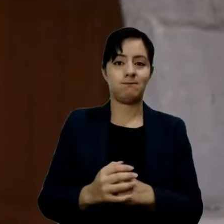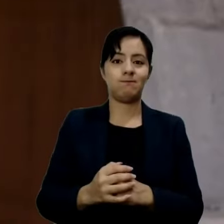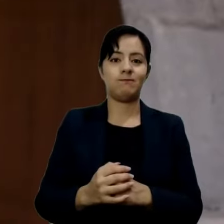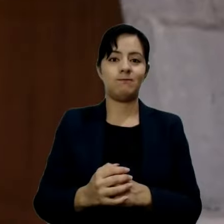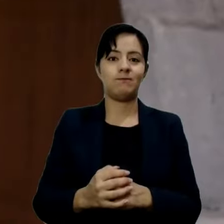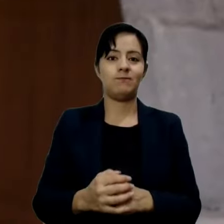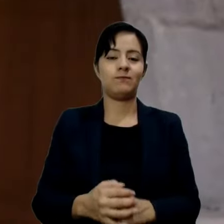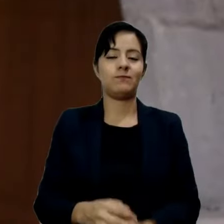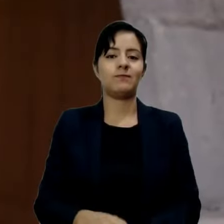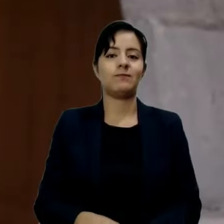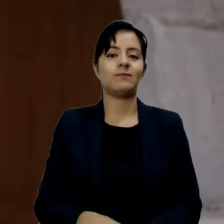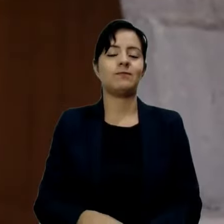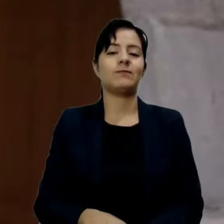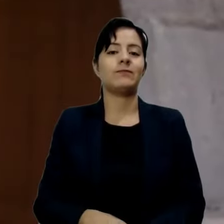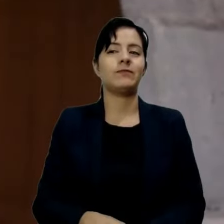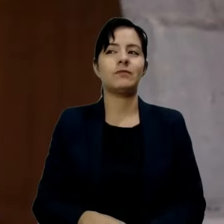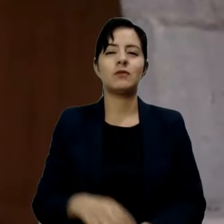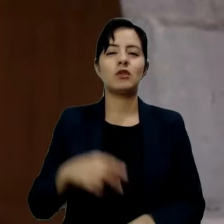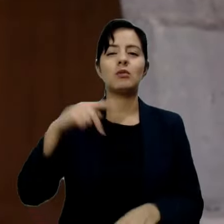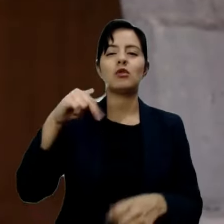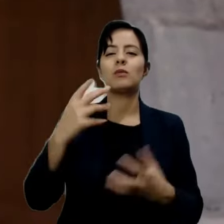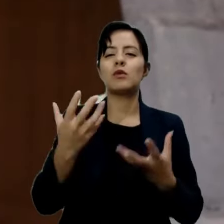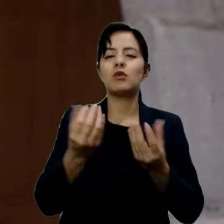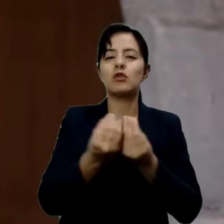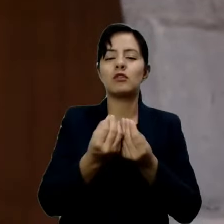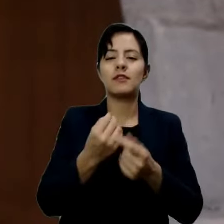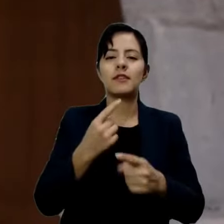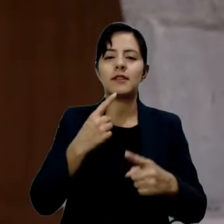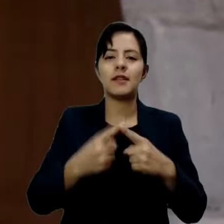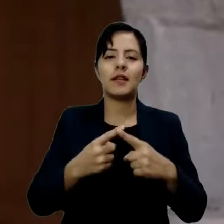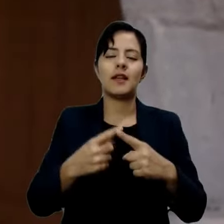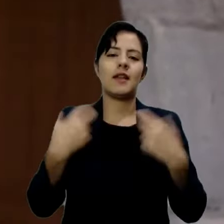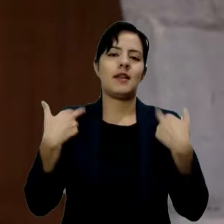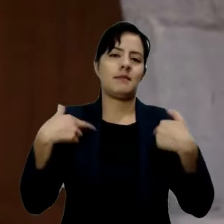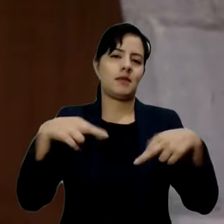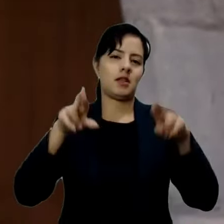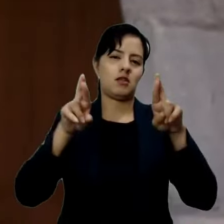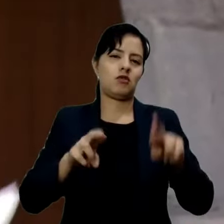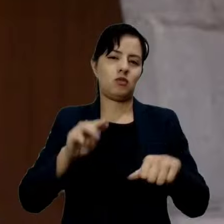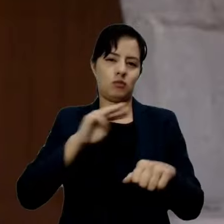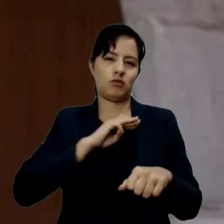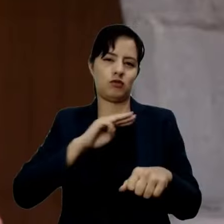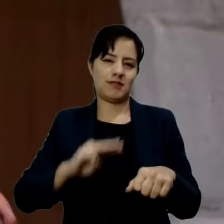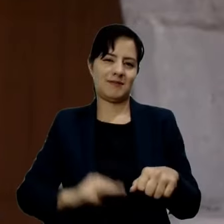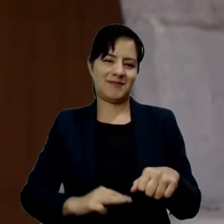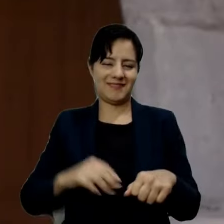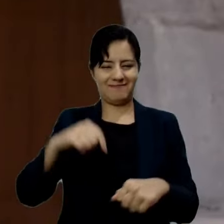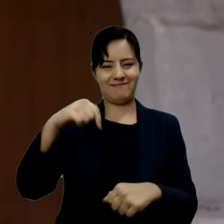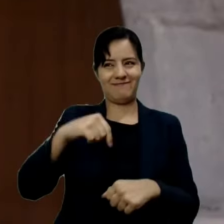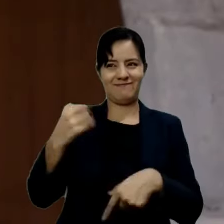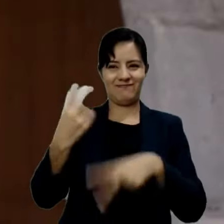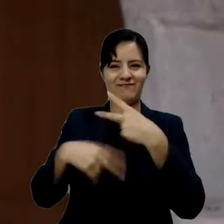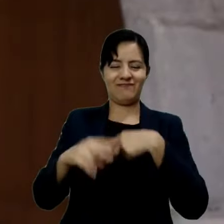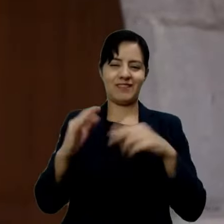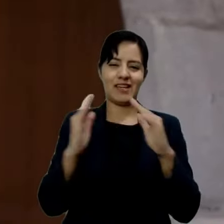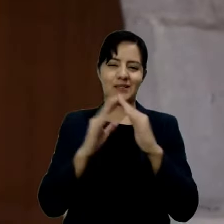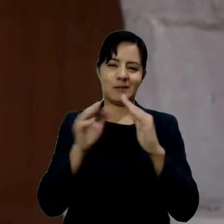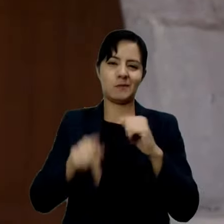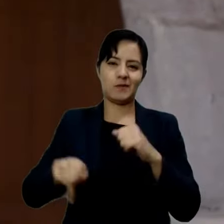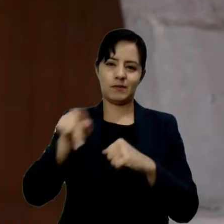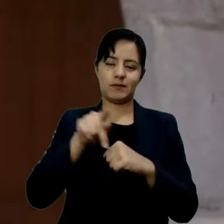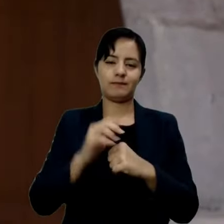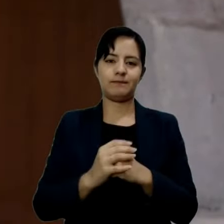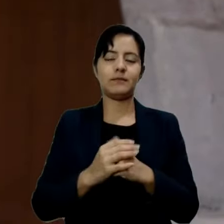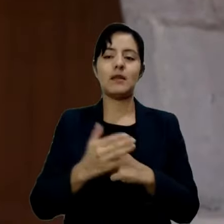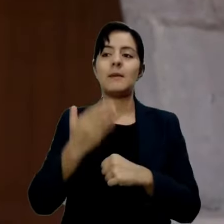presencia acompañado de una digna representación de su municipio a esta la casa del pueblo doy la bienvenida a las